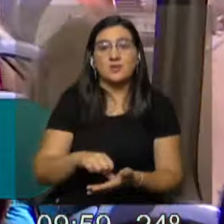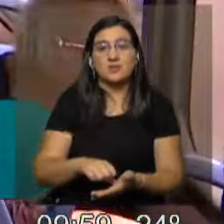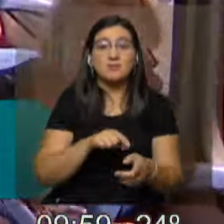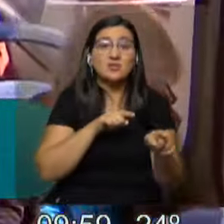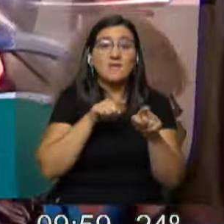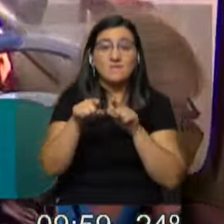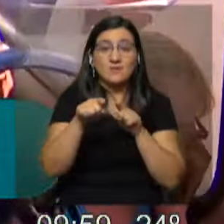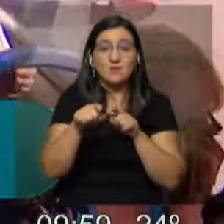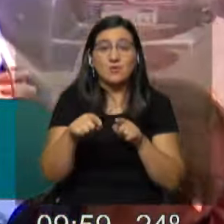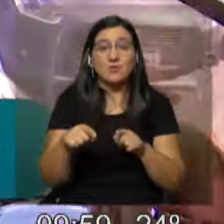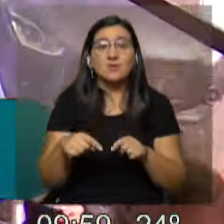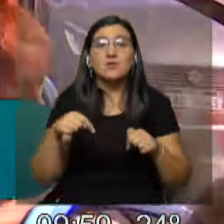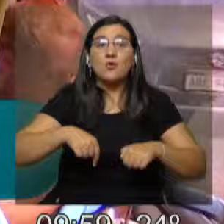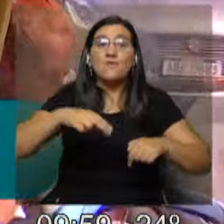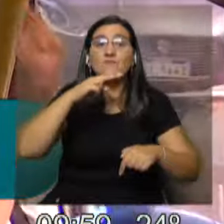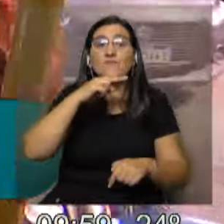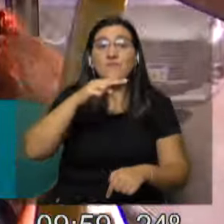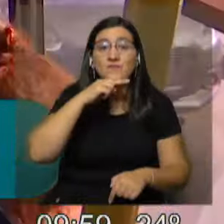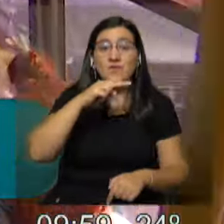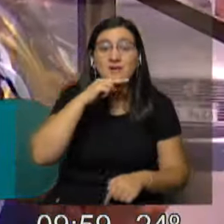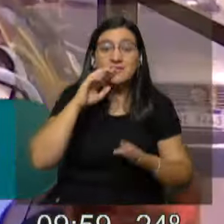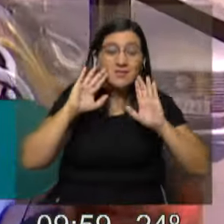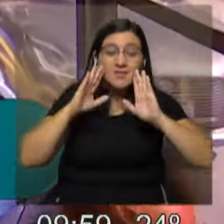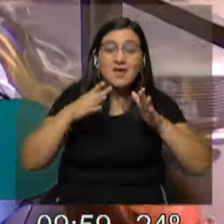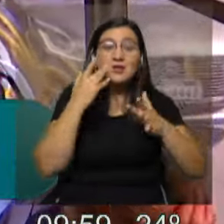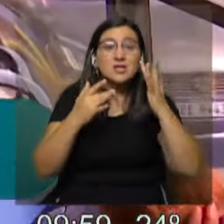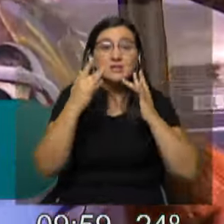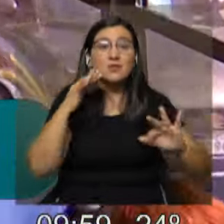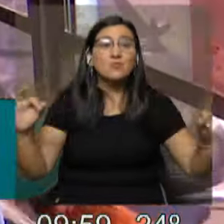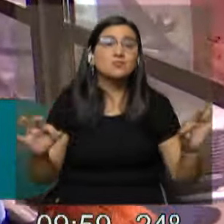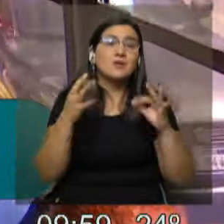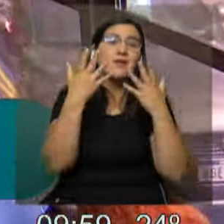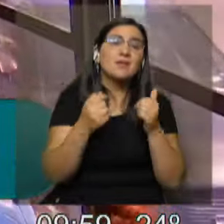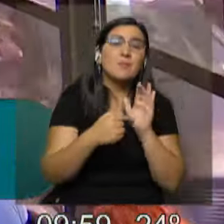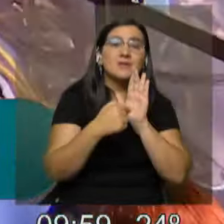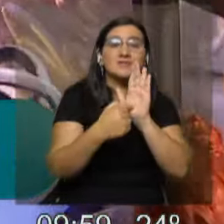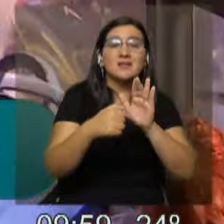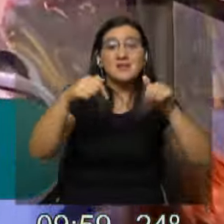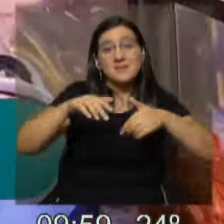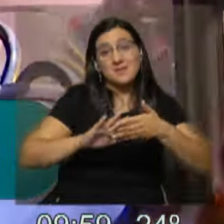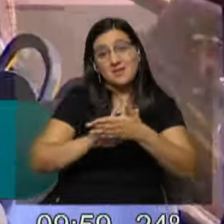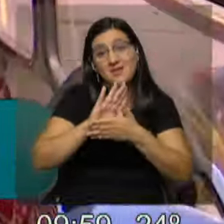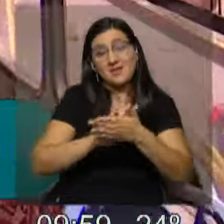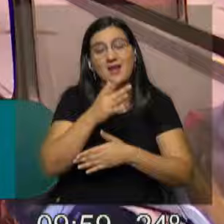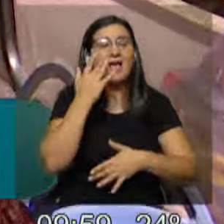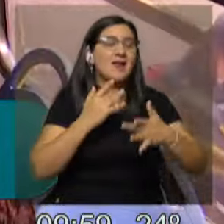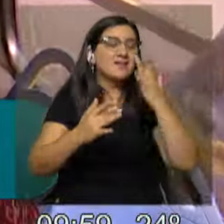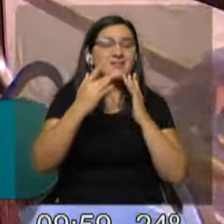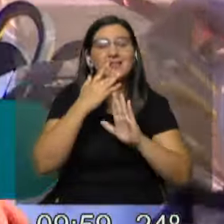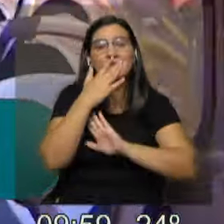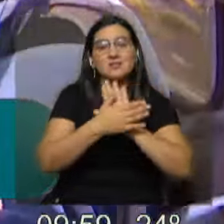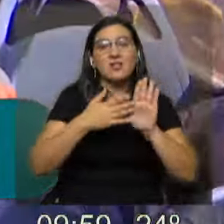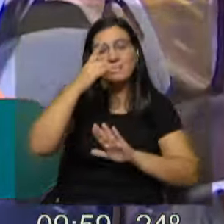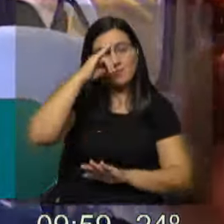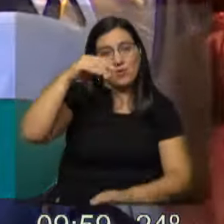vivo. Y en nuestros días viernes, en nuestra columna dedicada a los artistas musicales, les queremos presentar en esta mañana al gran artista nacional, al